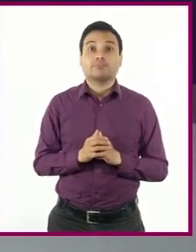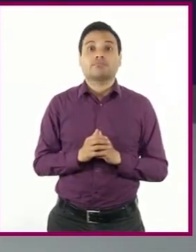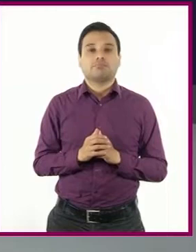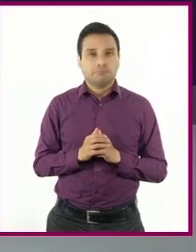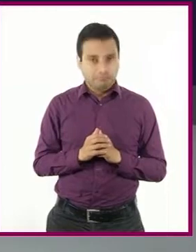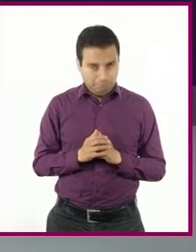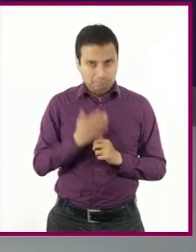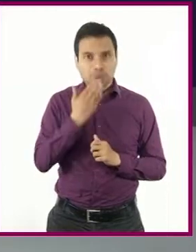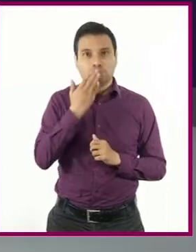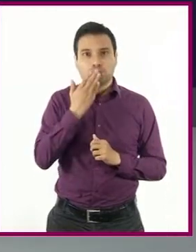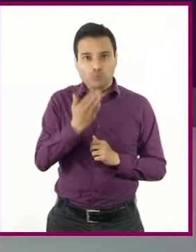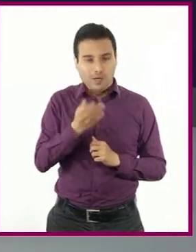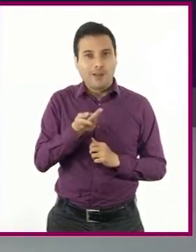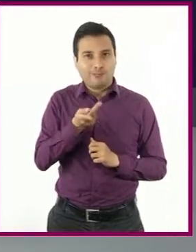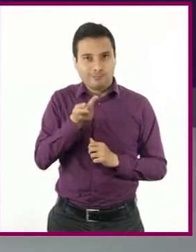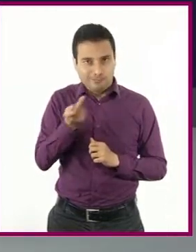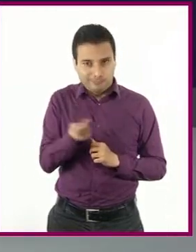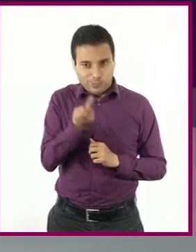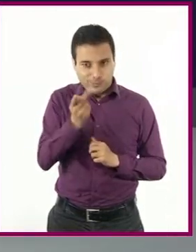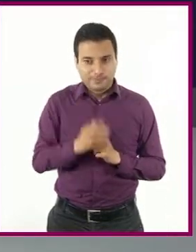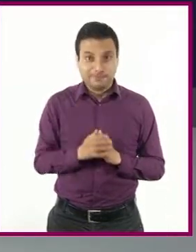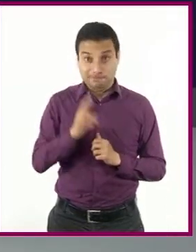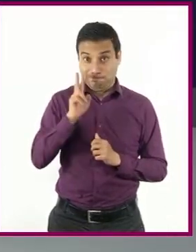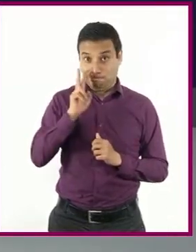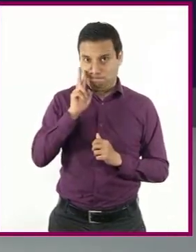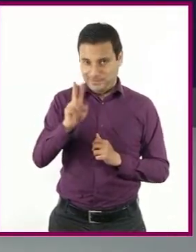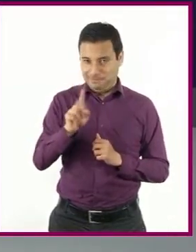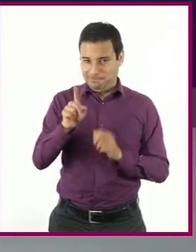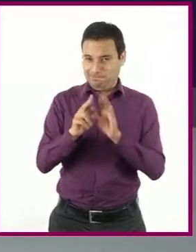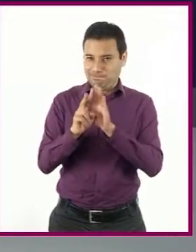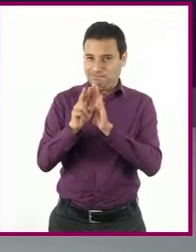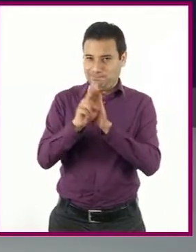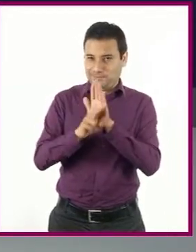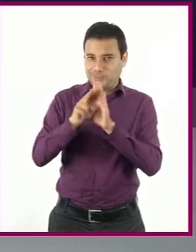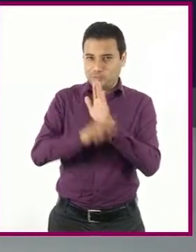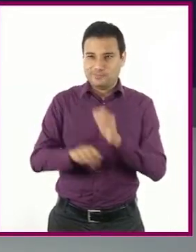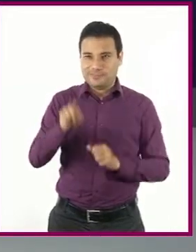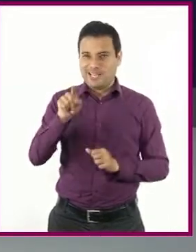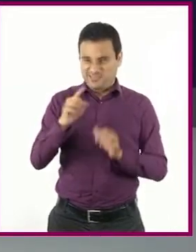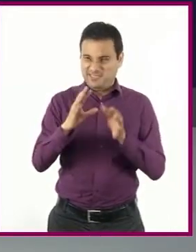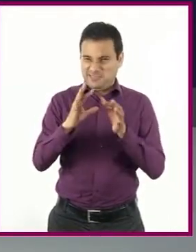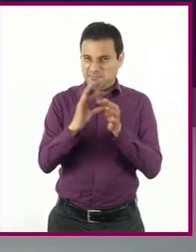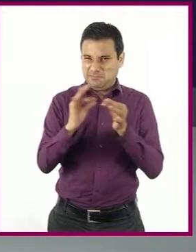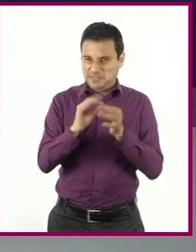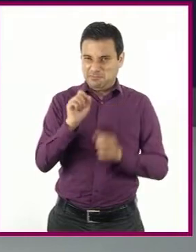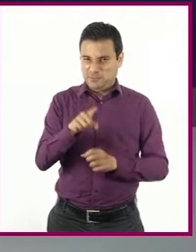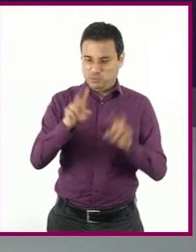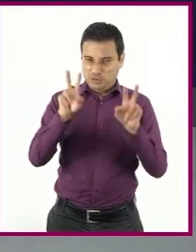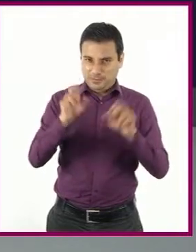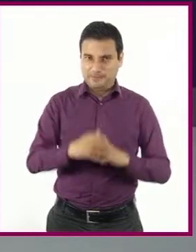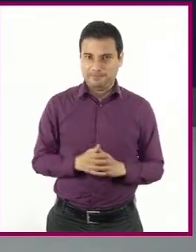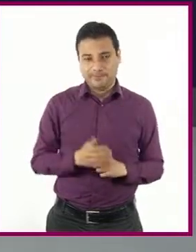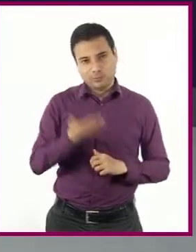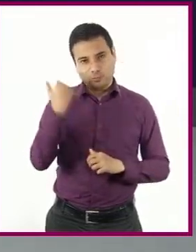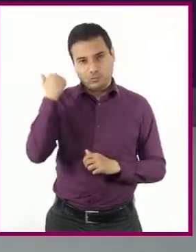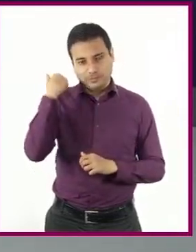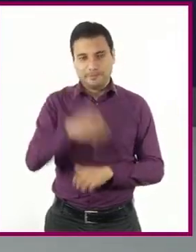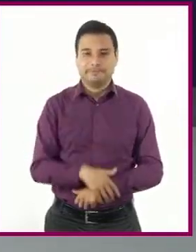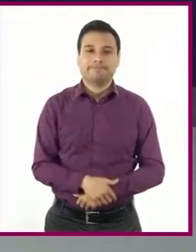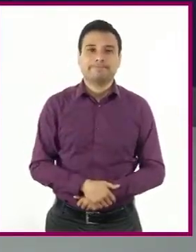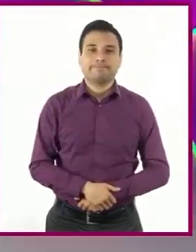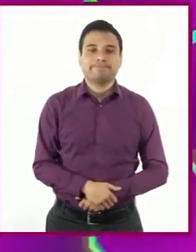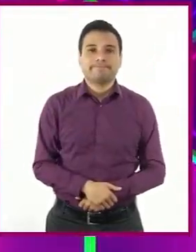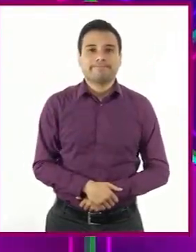pregunta pertinente. Les invito a ver el siguiente audiovisual para conocer más al respecto. Vamos.